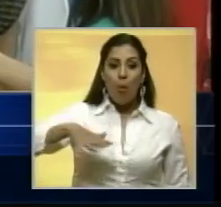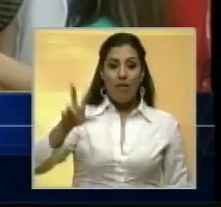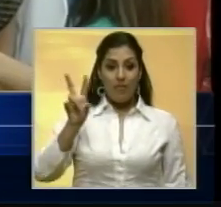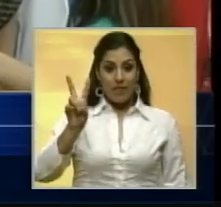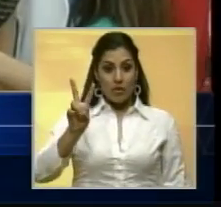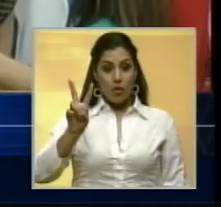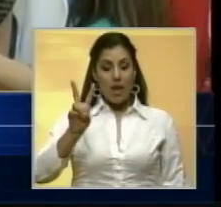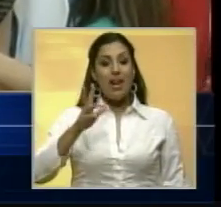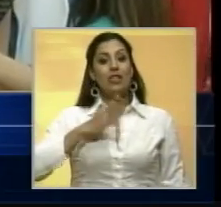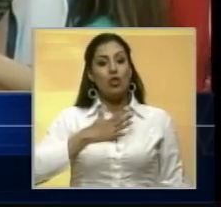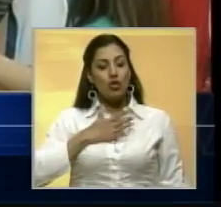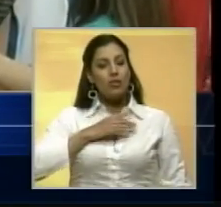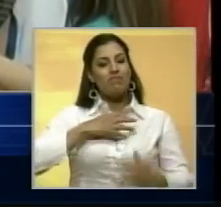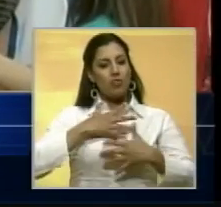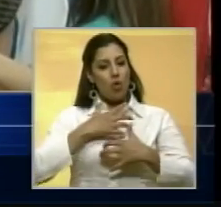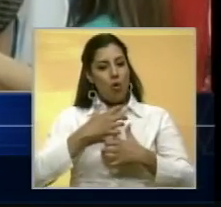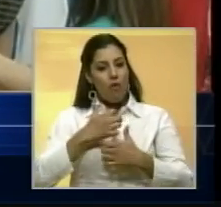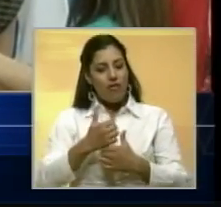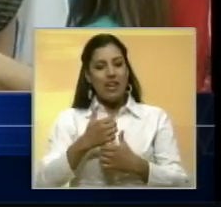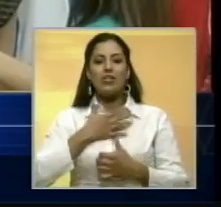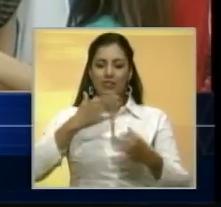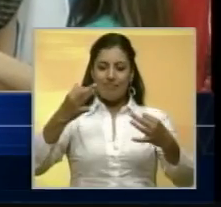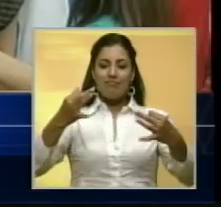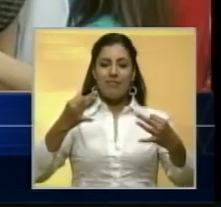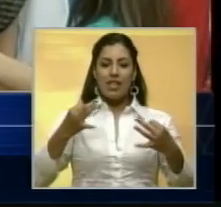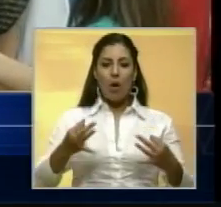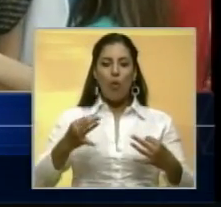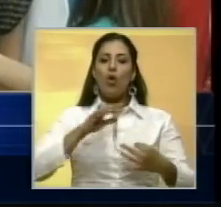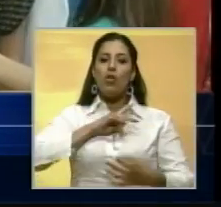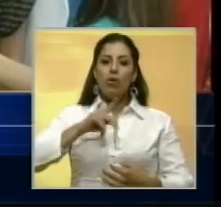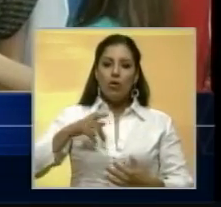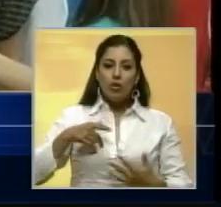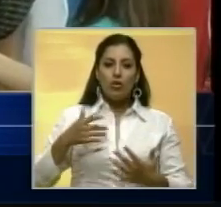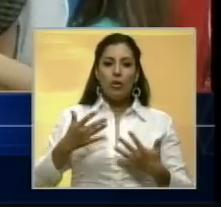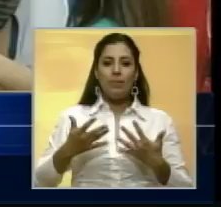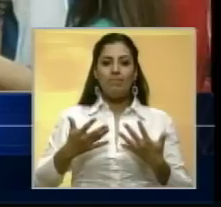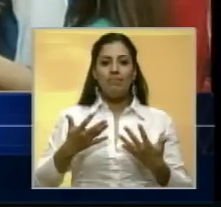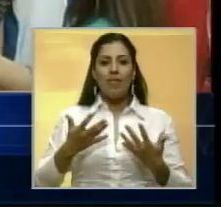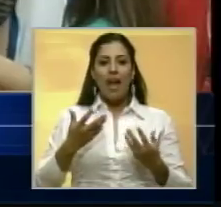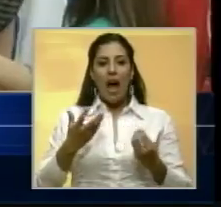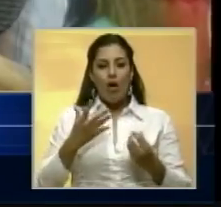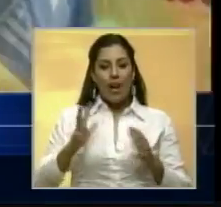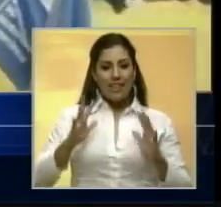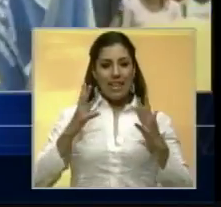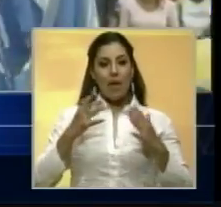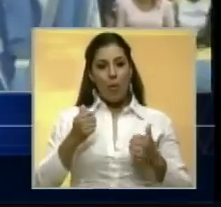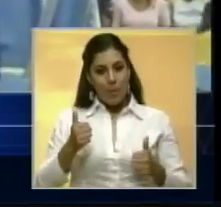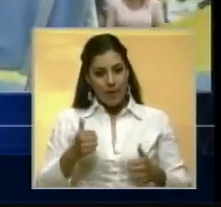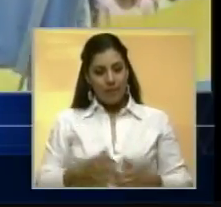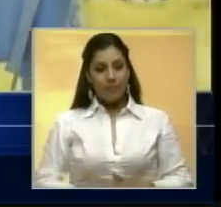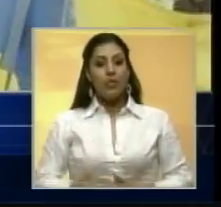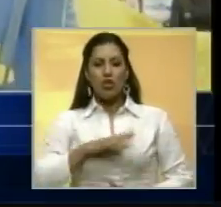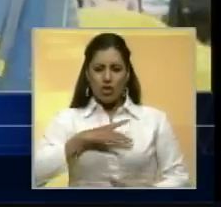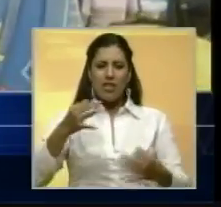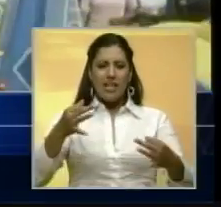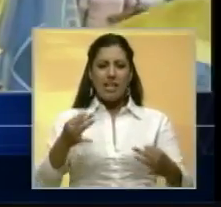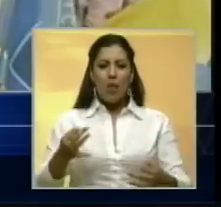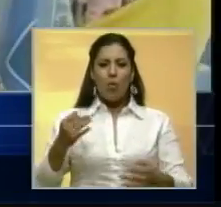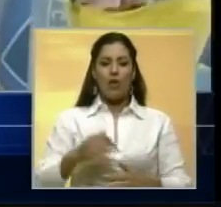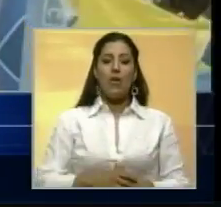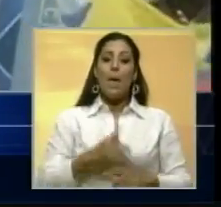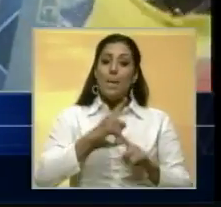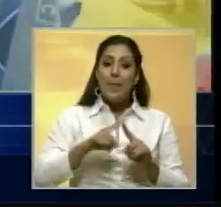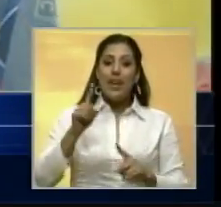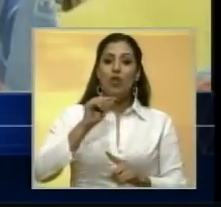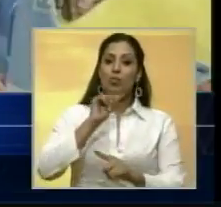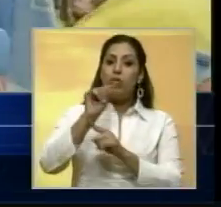Venezuela, tenemos la plena confianza, estamos seguros de que nos vamos a recuperar. Así que estamos seguros que no pasarán, pero